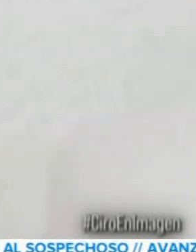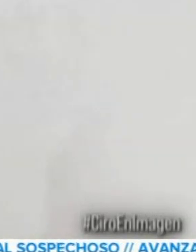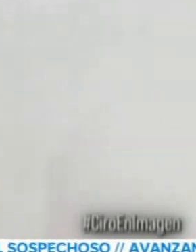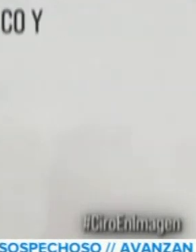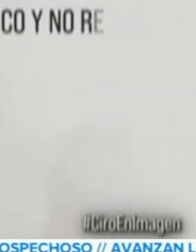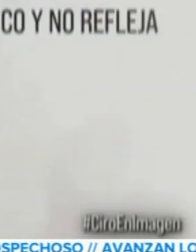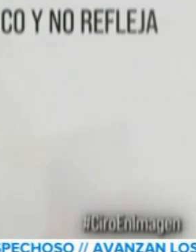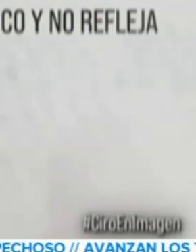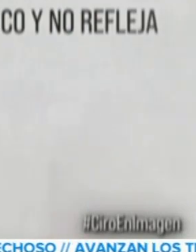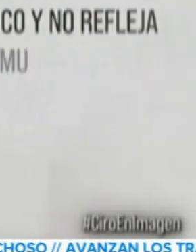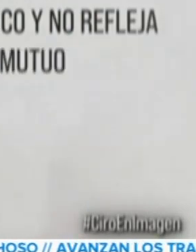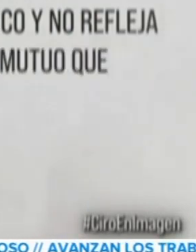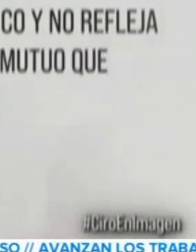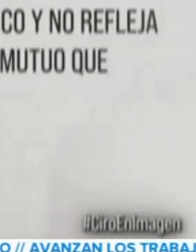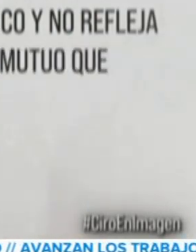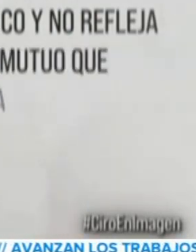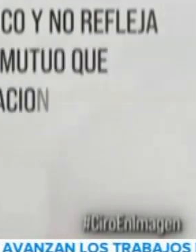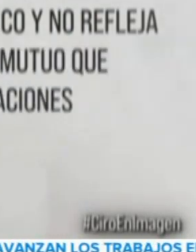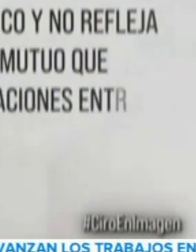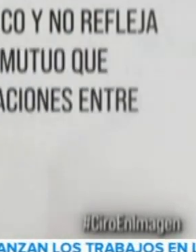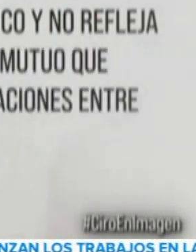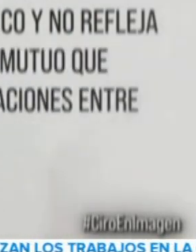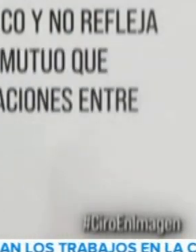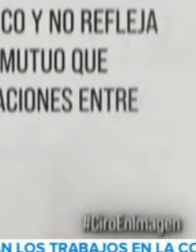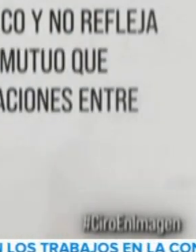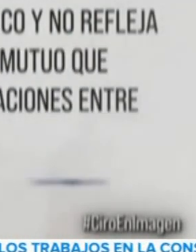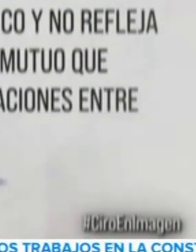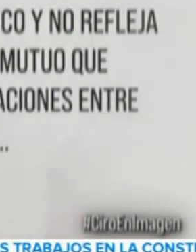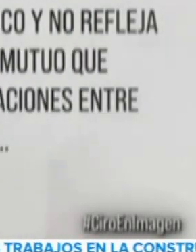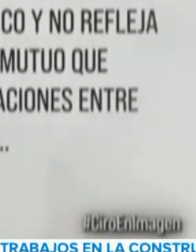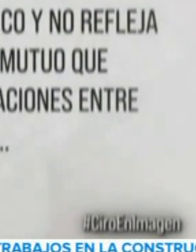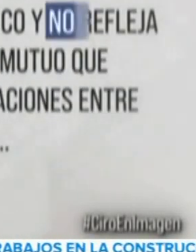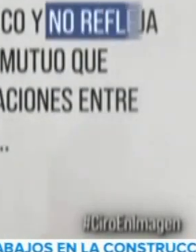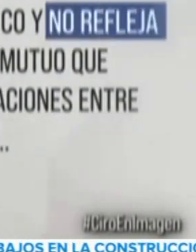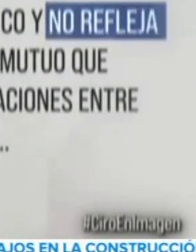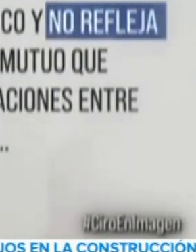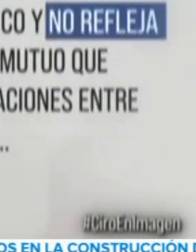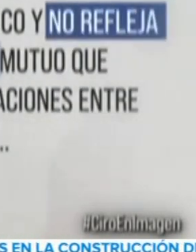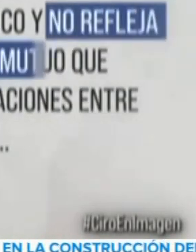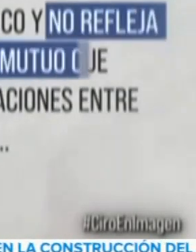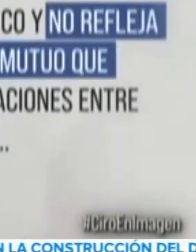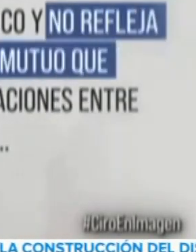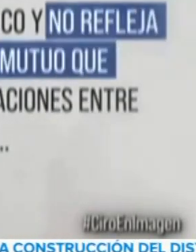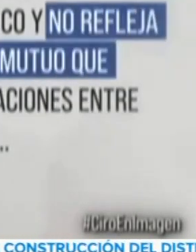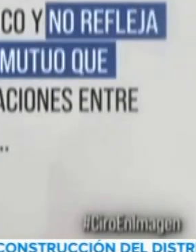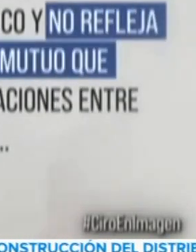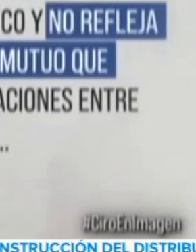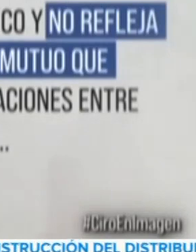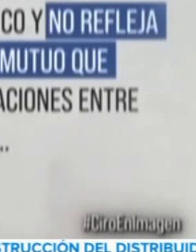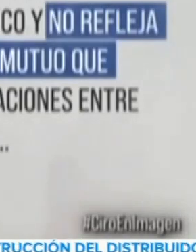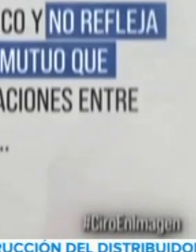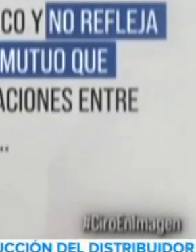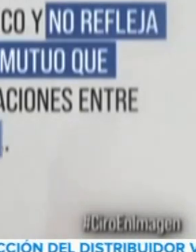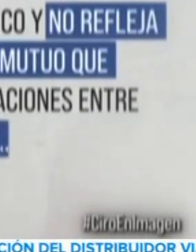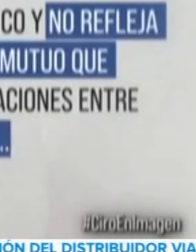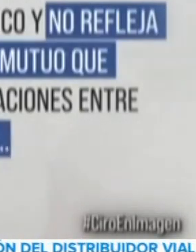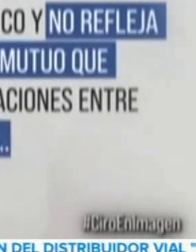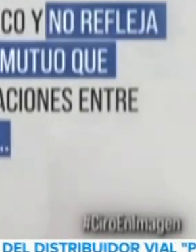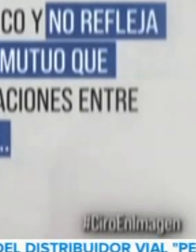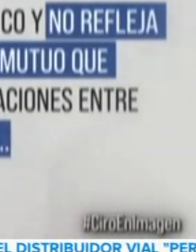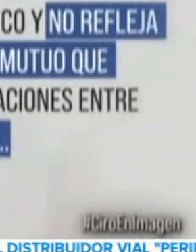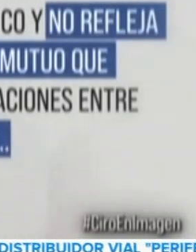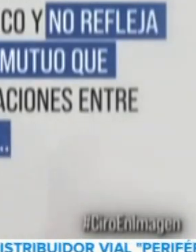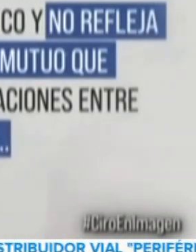acción inaceptable de injerencia, contraviene la soberanía de México y no refleja el grado de respeto